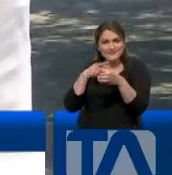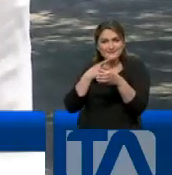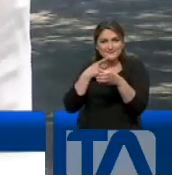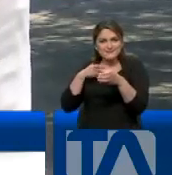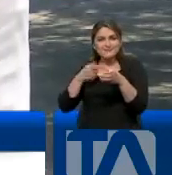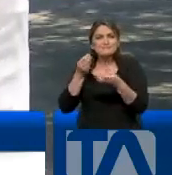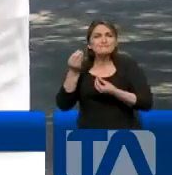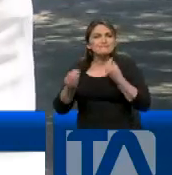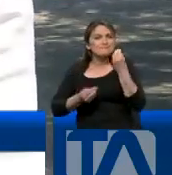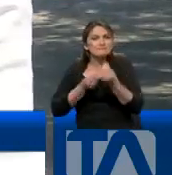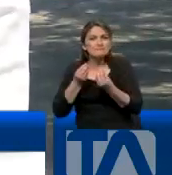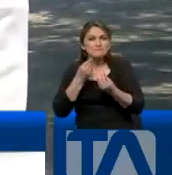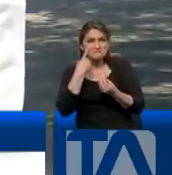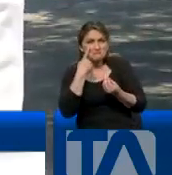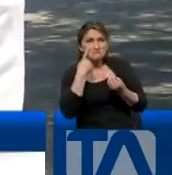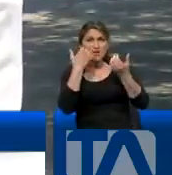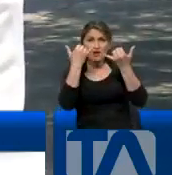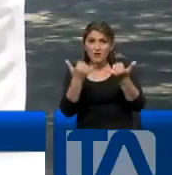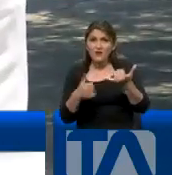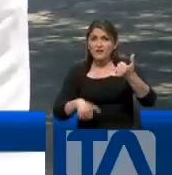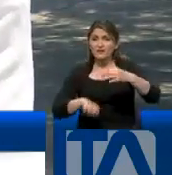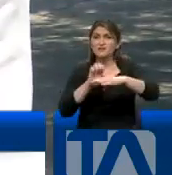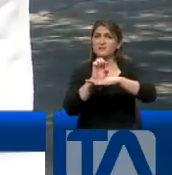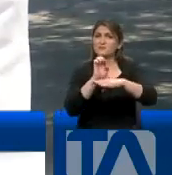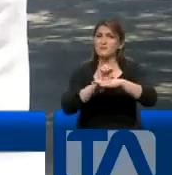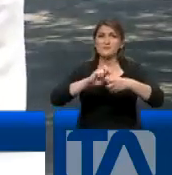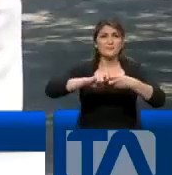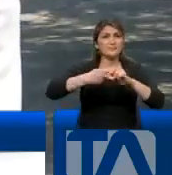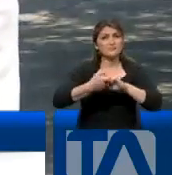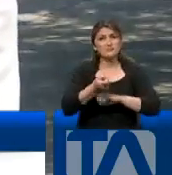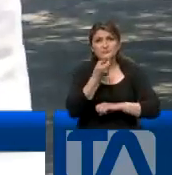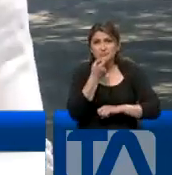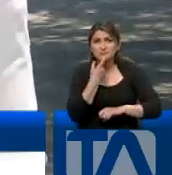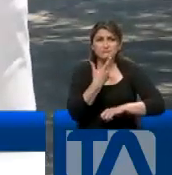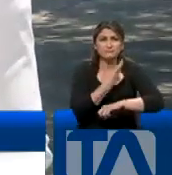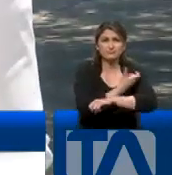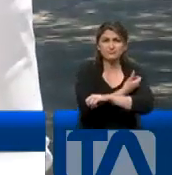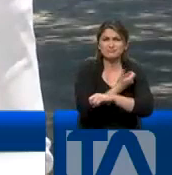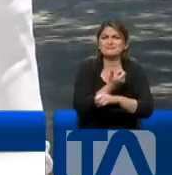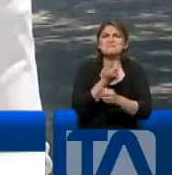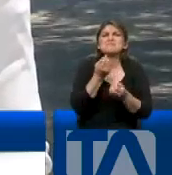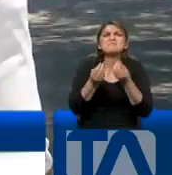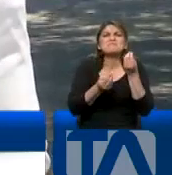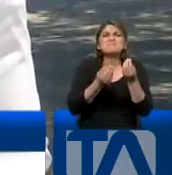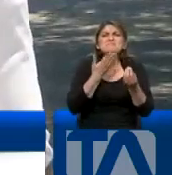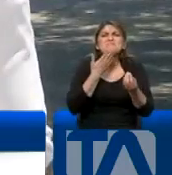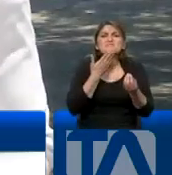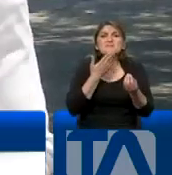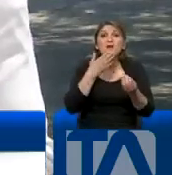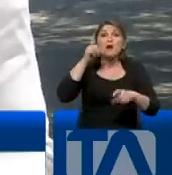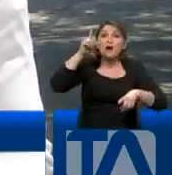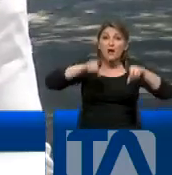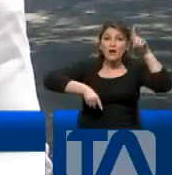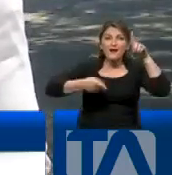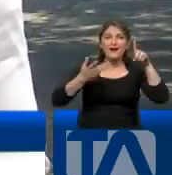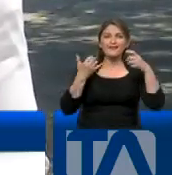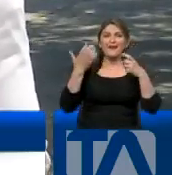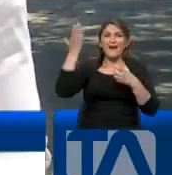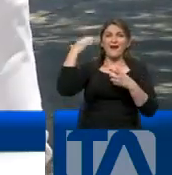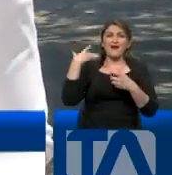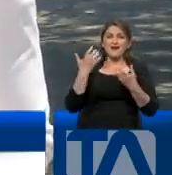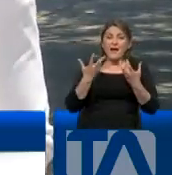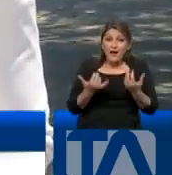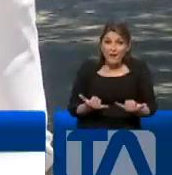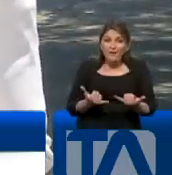es a ir eliminando el desfase que actualmente existe. Ellos irán revisando cuáles son los medicamentos que quedaron fuera de la última actualización del